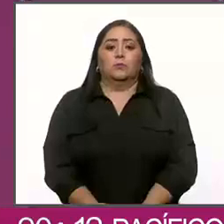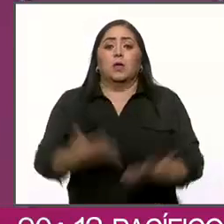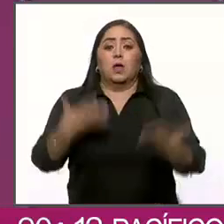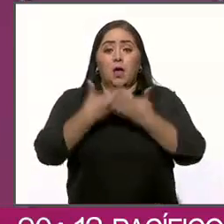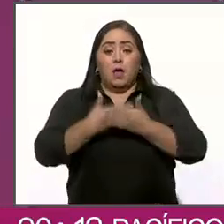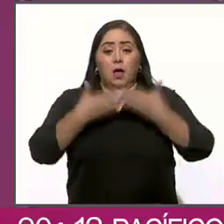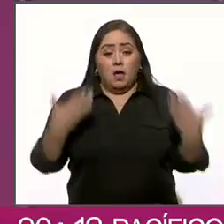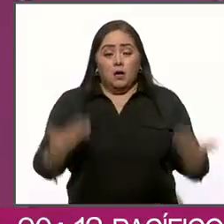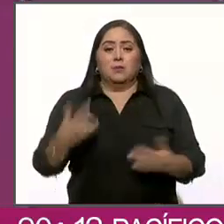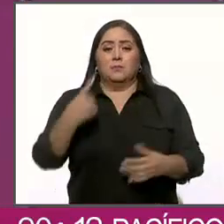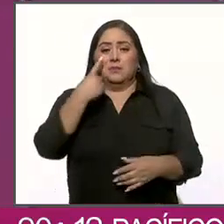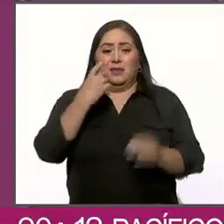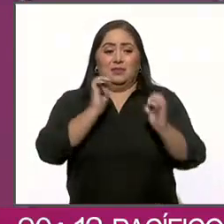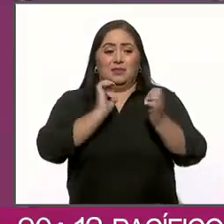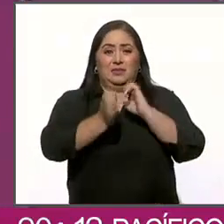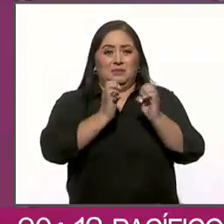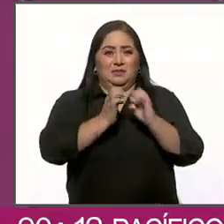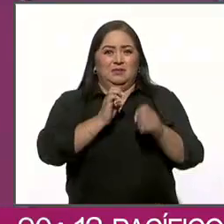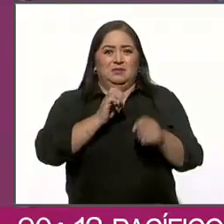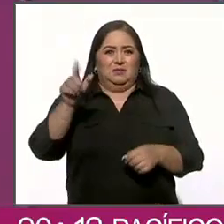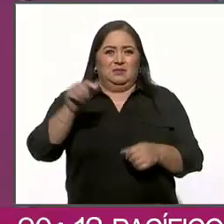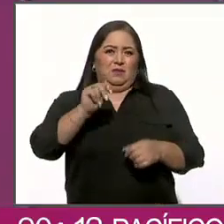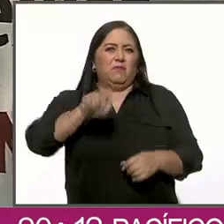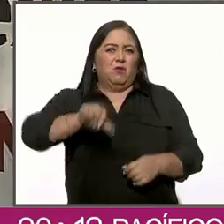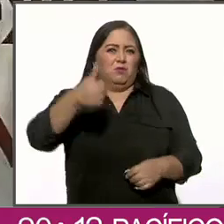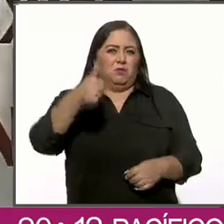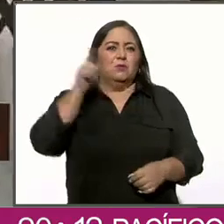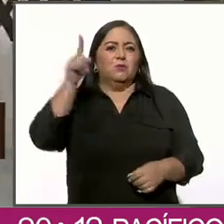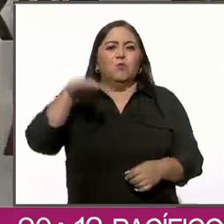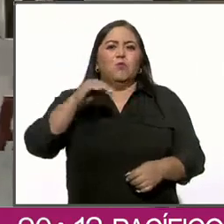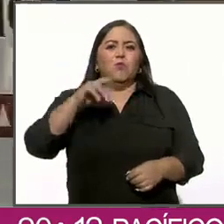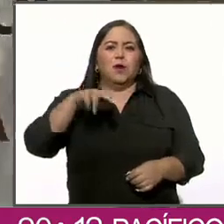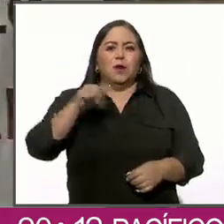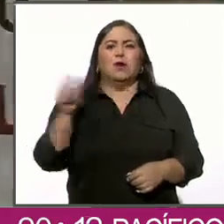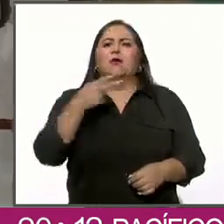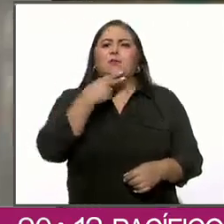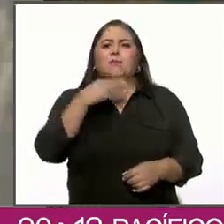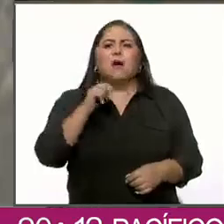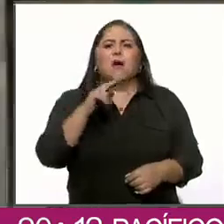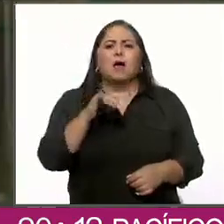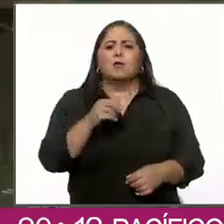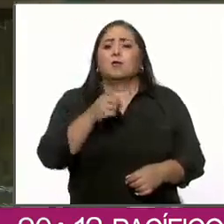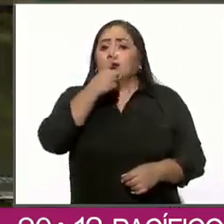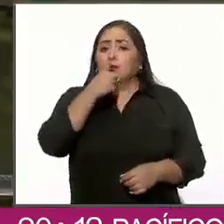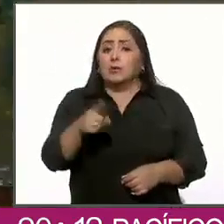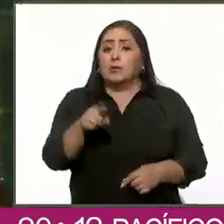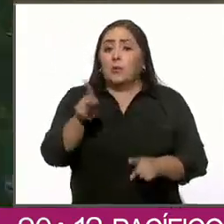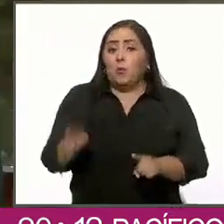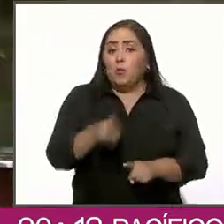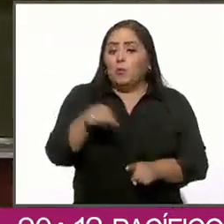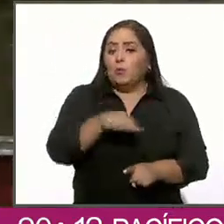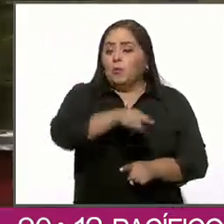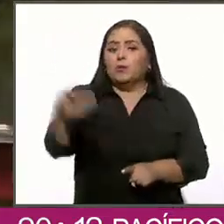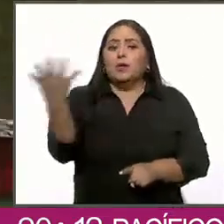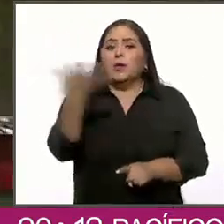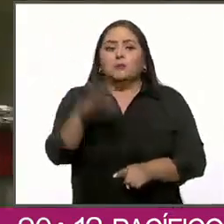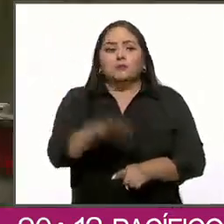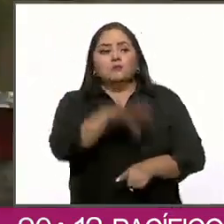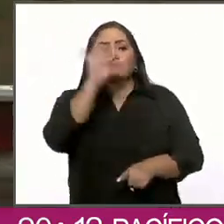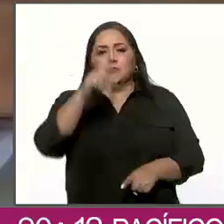Y ahora le informo que en entrevista exclusiva con Once Noticias, el dirigente de Morena, Mario Delgado, refrendó que será el pueblo el que defina a